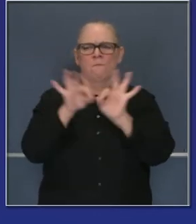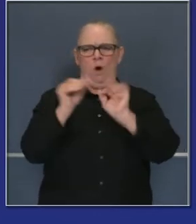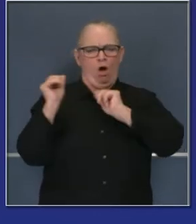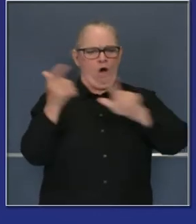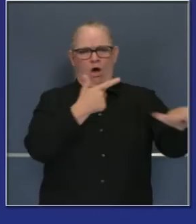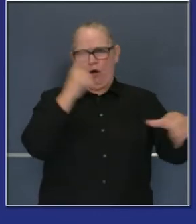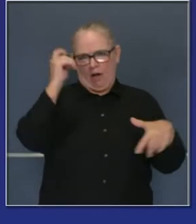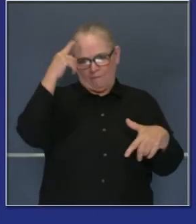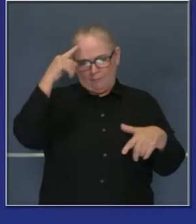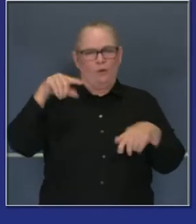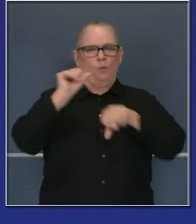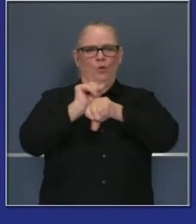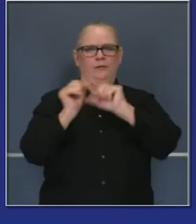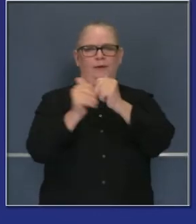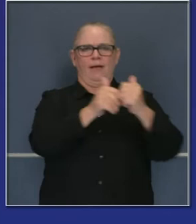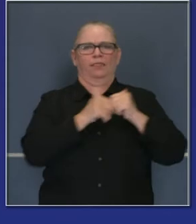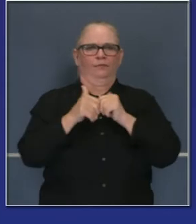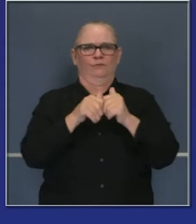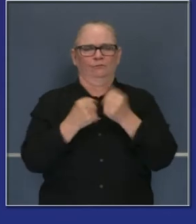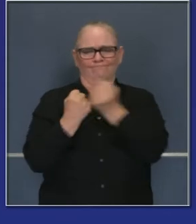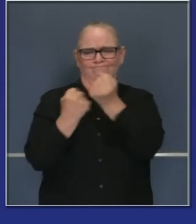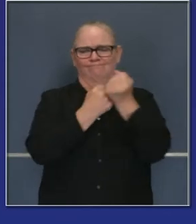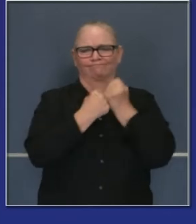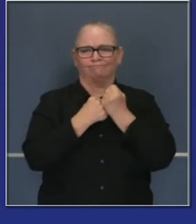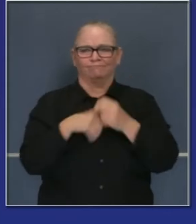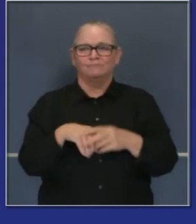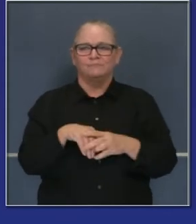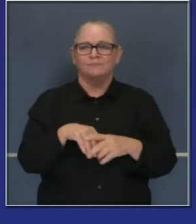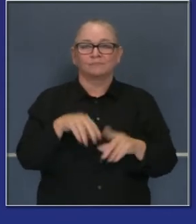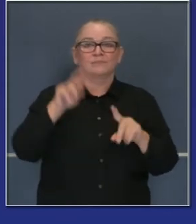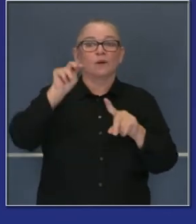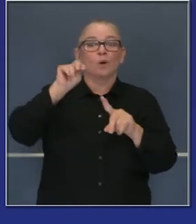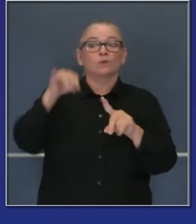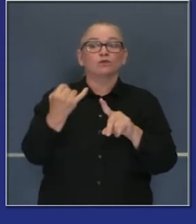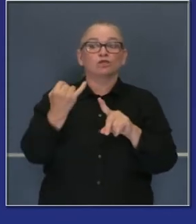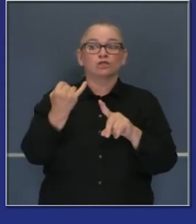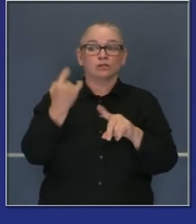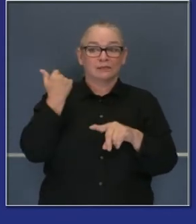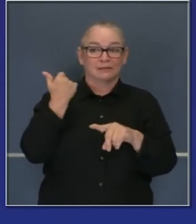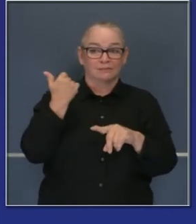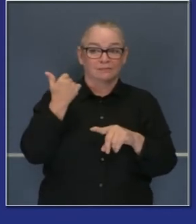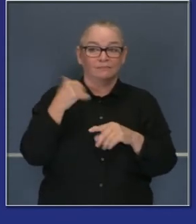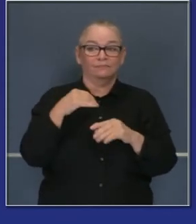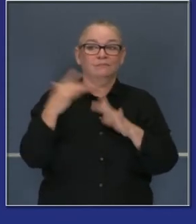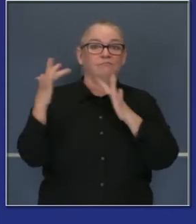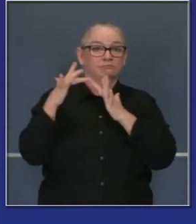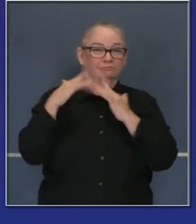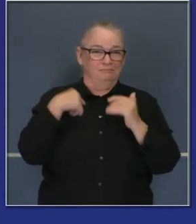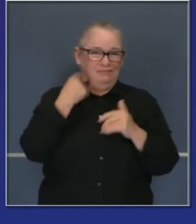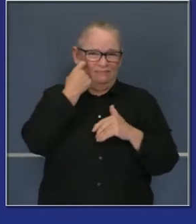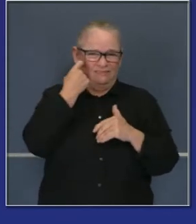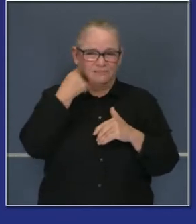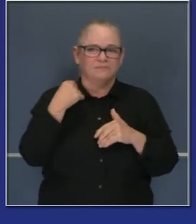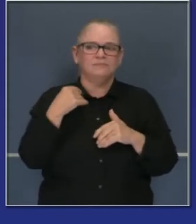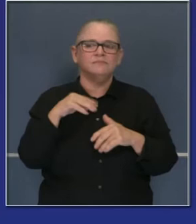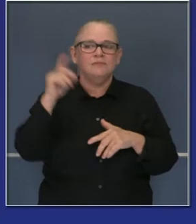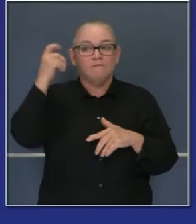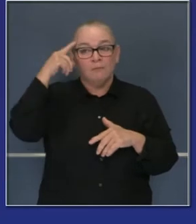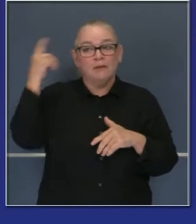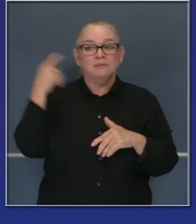incluya nueva jersey el gobernador marfil que me llamó por teléfono y envío tres camiones de bomberos desde allá